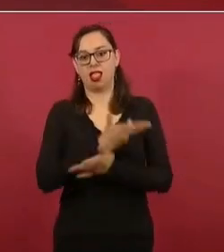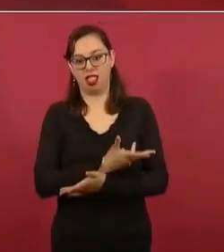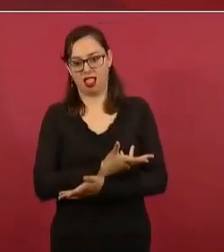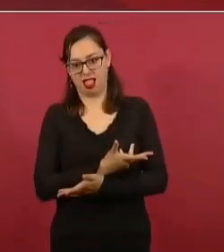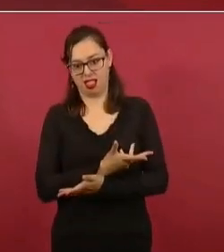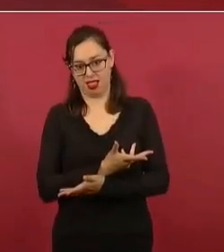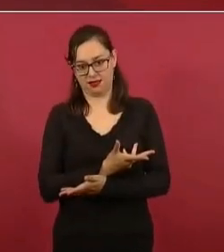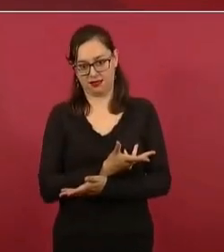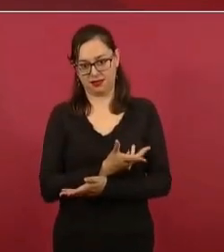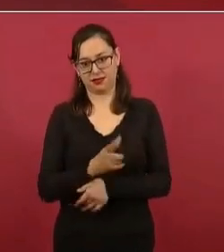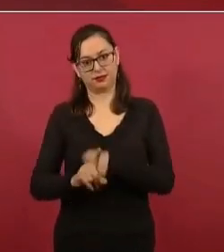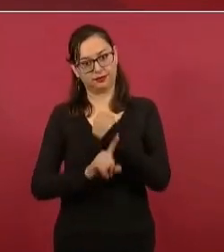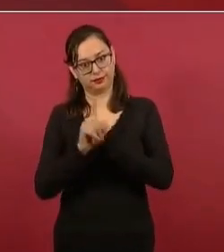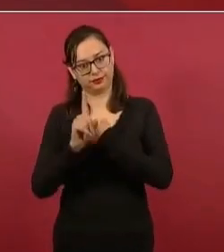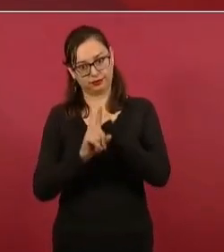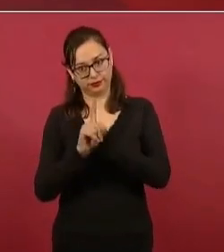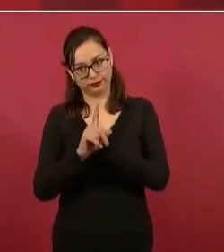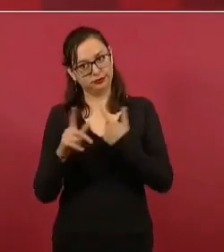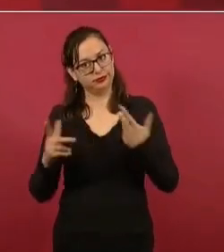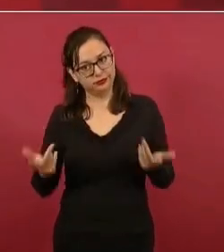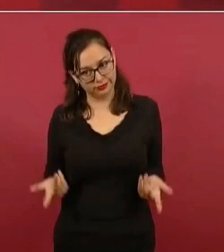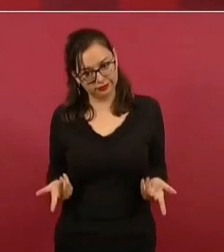viajes al nuevo aeropuerto,